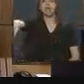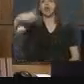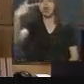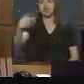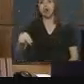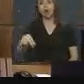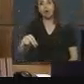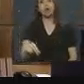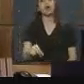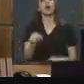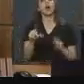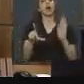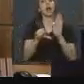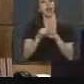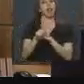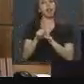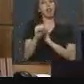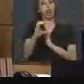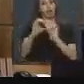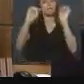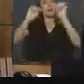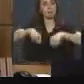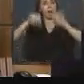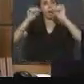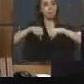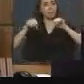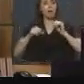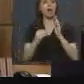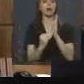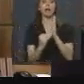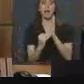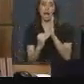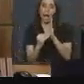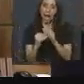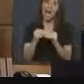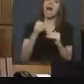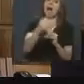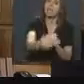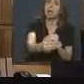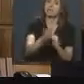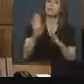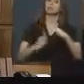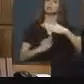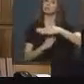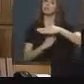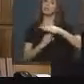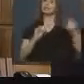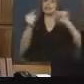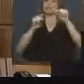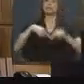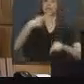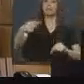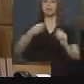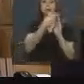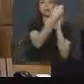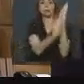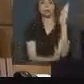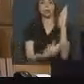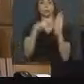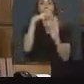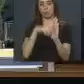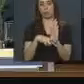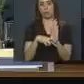vamos a aprobar las leyes orgánicas constitucionales porque nos parece que es un avance, y nos abstendremos para debatir en todas partes el resto del contenido del programa.